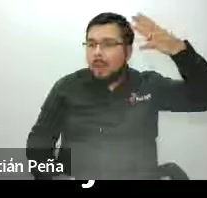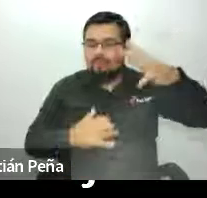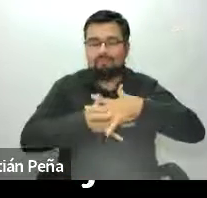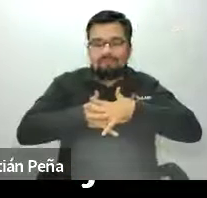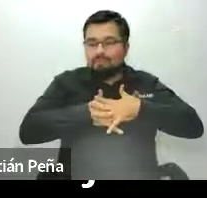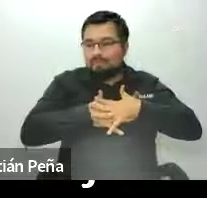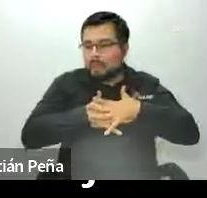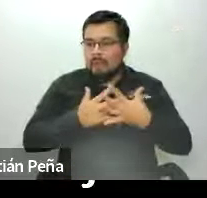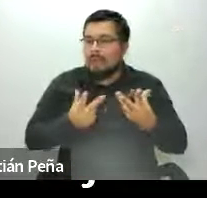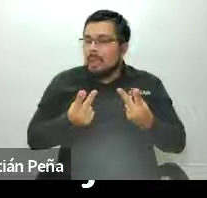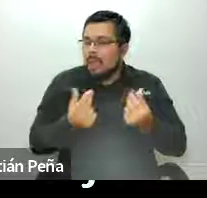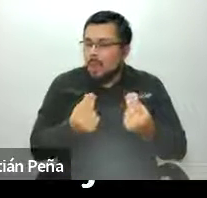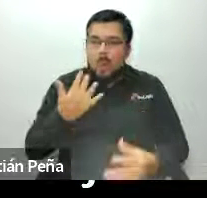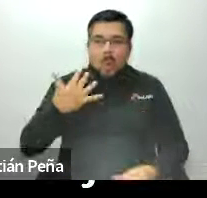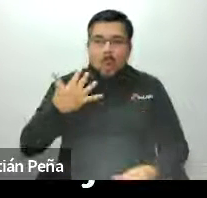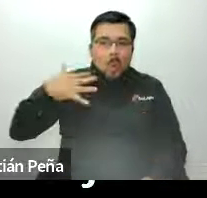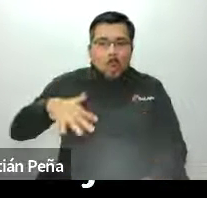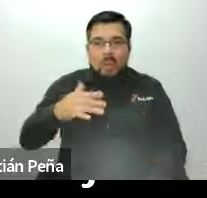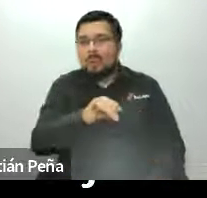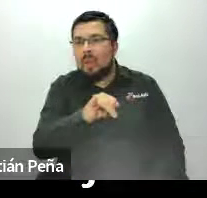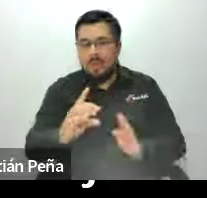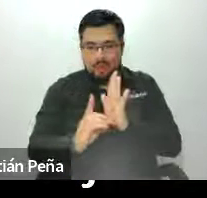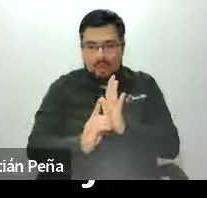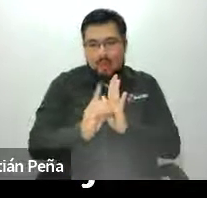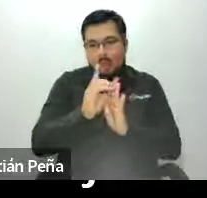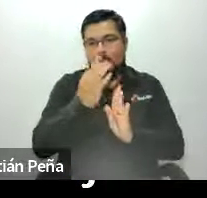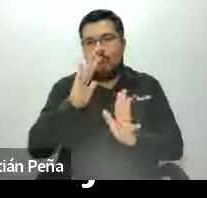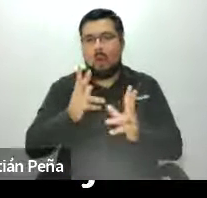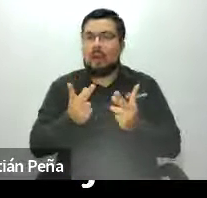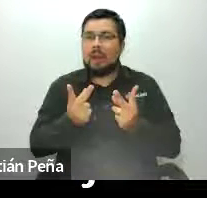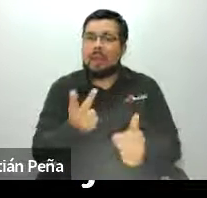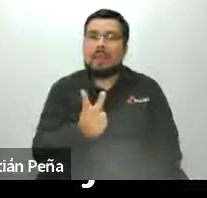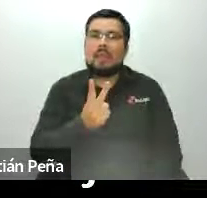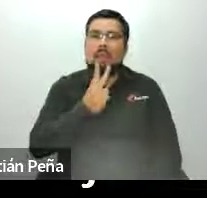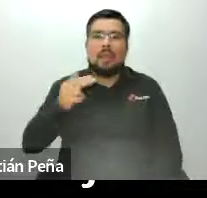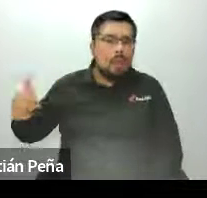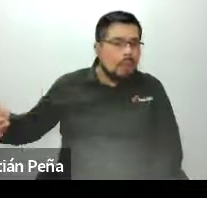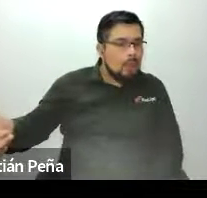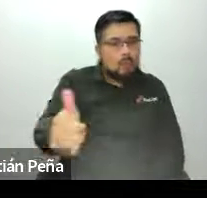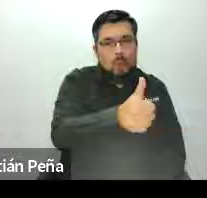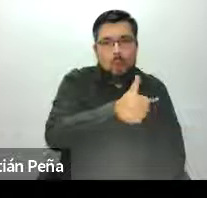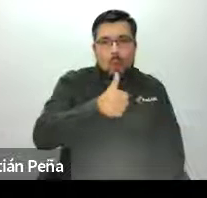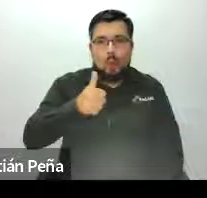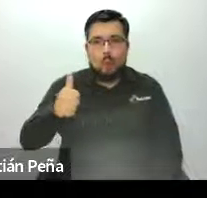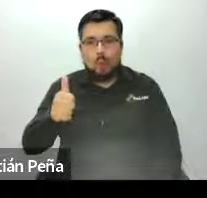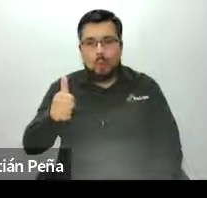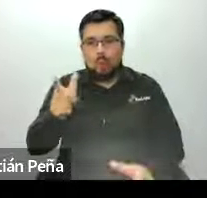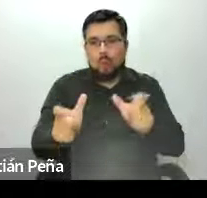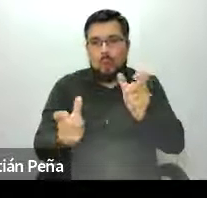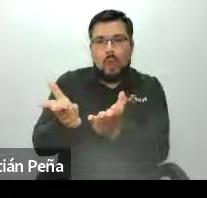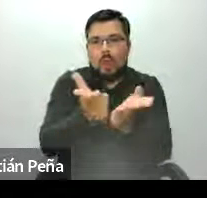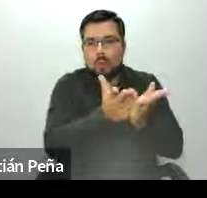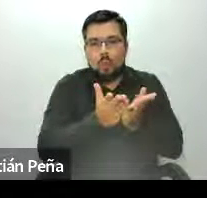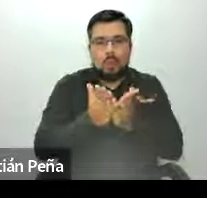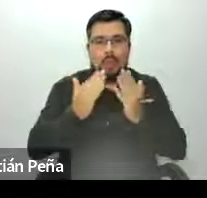¿no? Para poder desarrollar una mejor calidad de vida de todas y todos nuestros estudiantes. Claro, y quizás